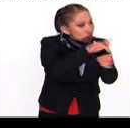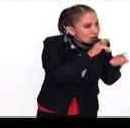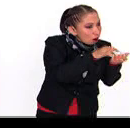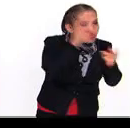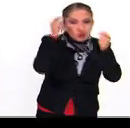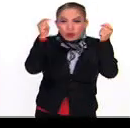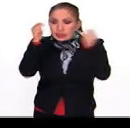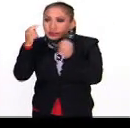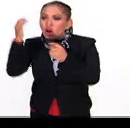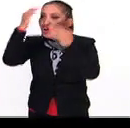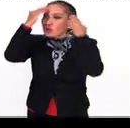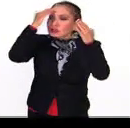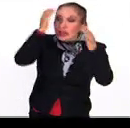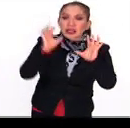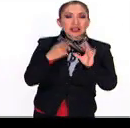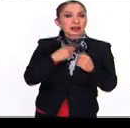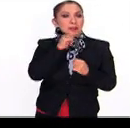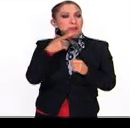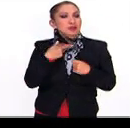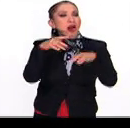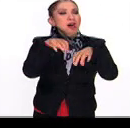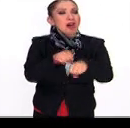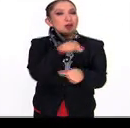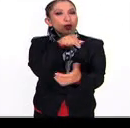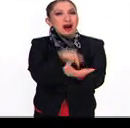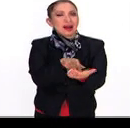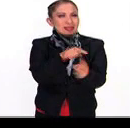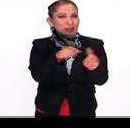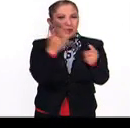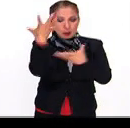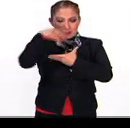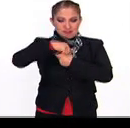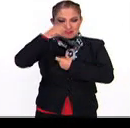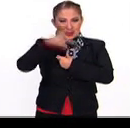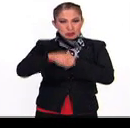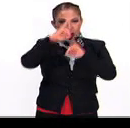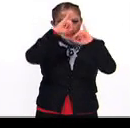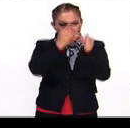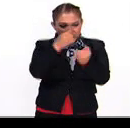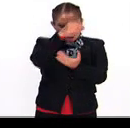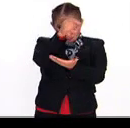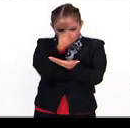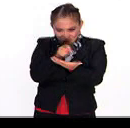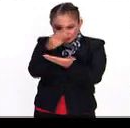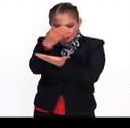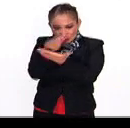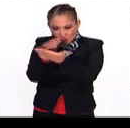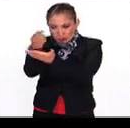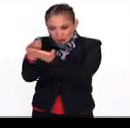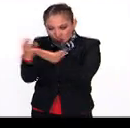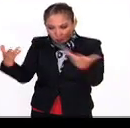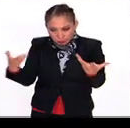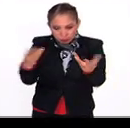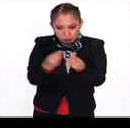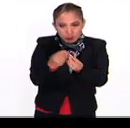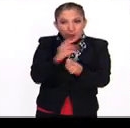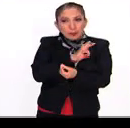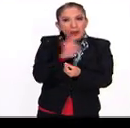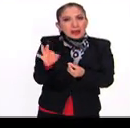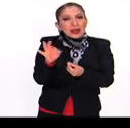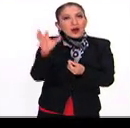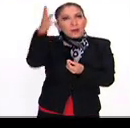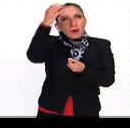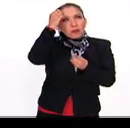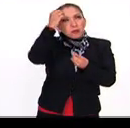turista, con el colonizador, en una variedad de imágenes que además tendían a generar la posibilidad de